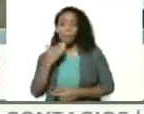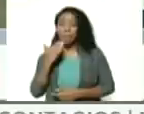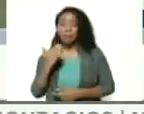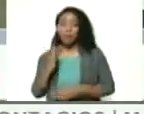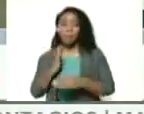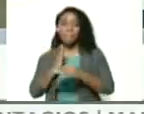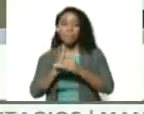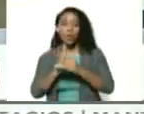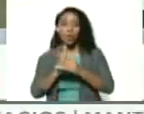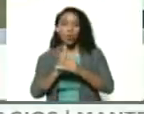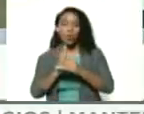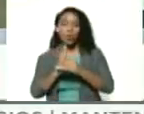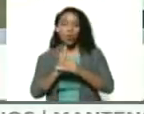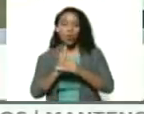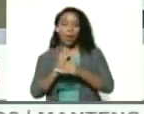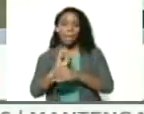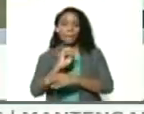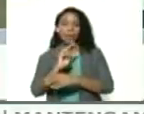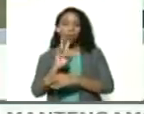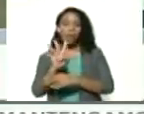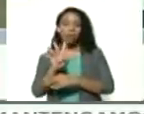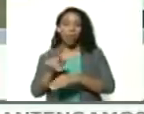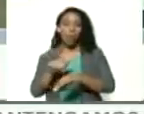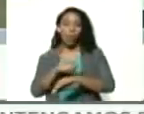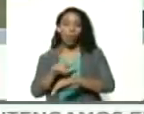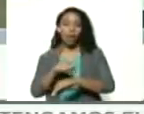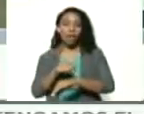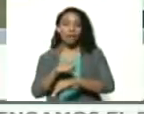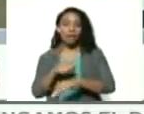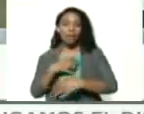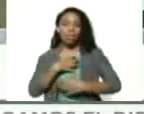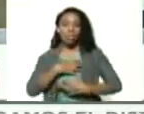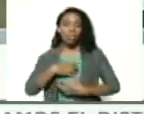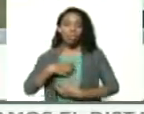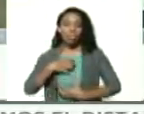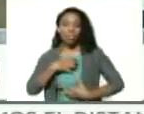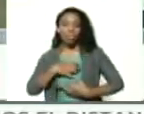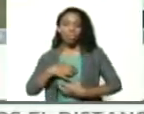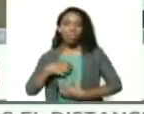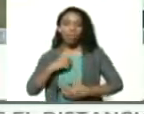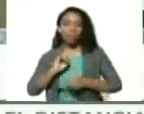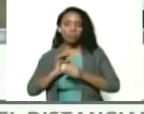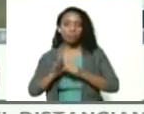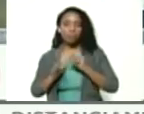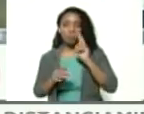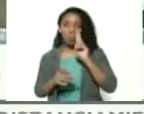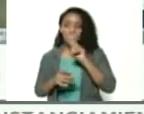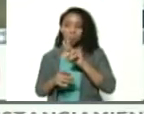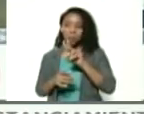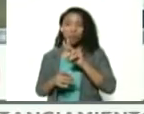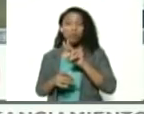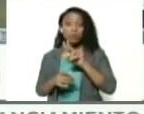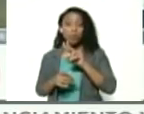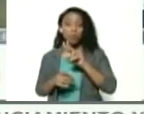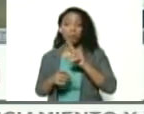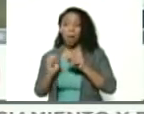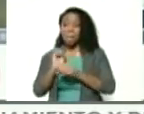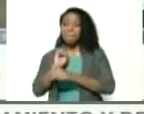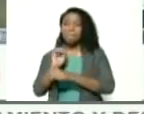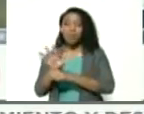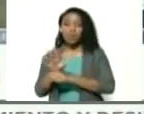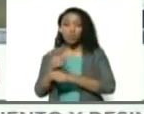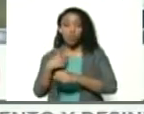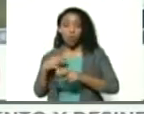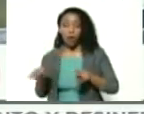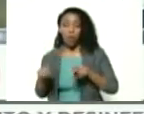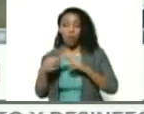parar en 24 horas los síntomas del coronavirus. La vi, pues, yo se las envié, yo les envío todo lo que